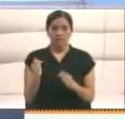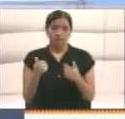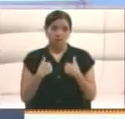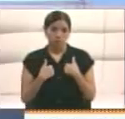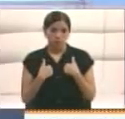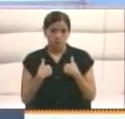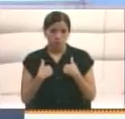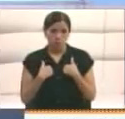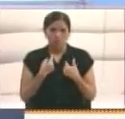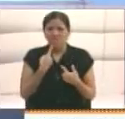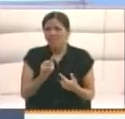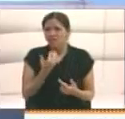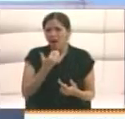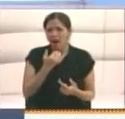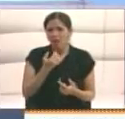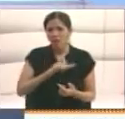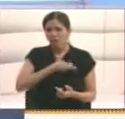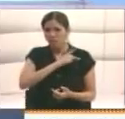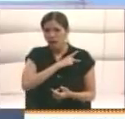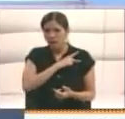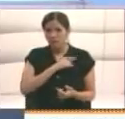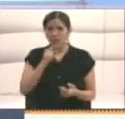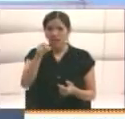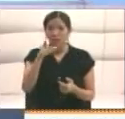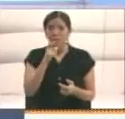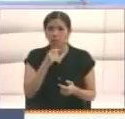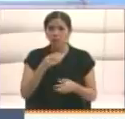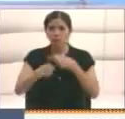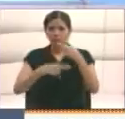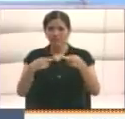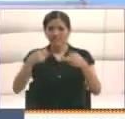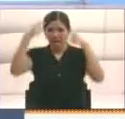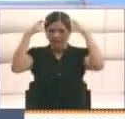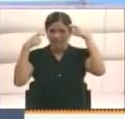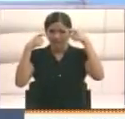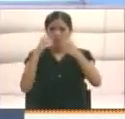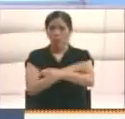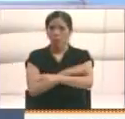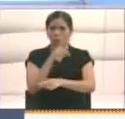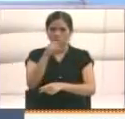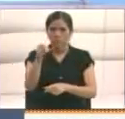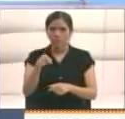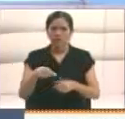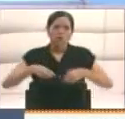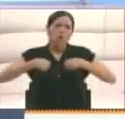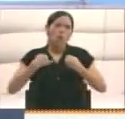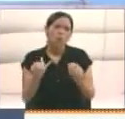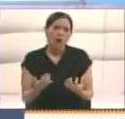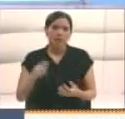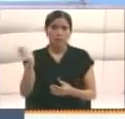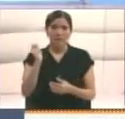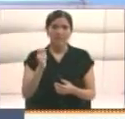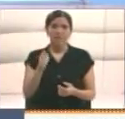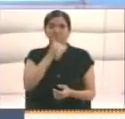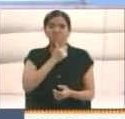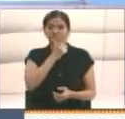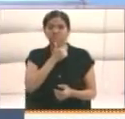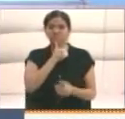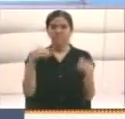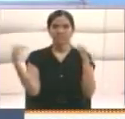yo a ti, chavista, yo a ti, independiente, yo a ti, opositor. ¿Cuántos meses y cuántos años no nos calamos nosotros esa